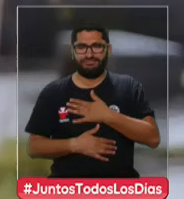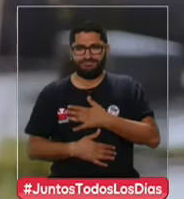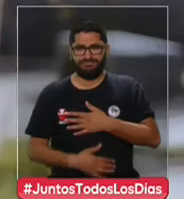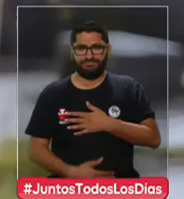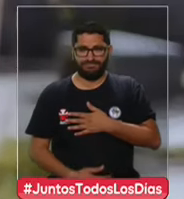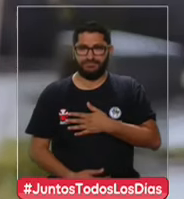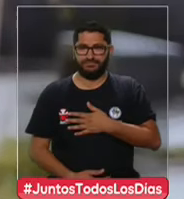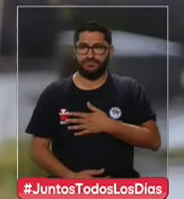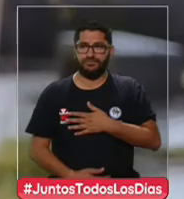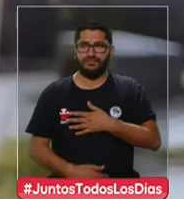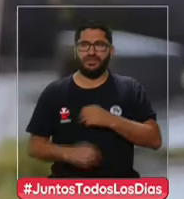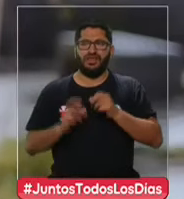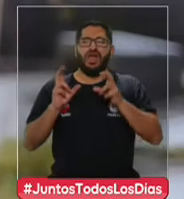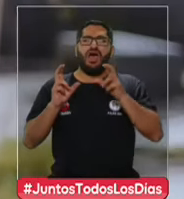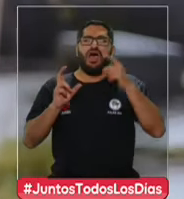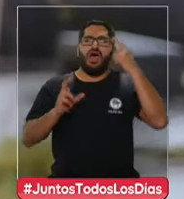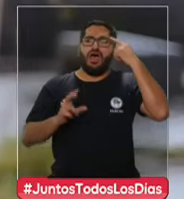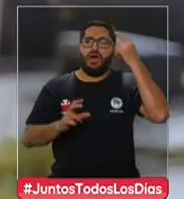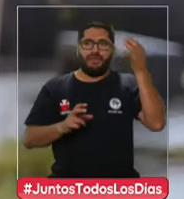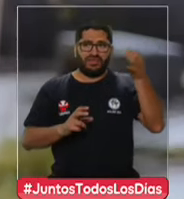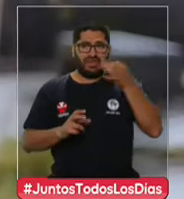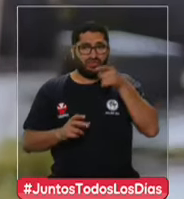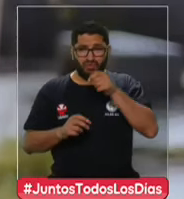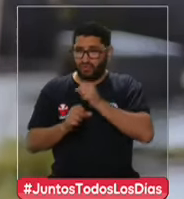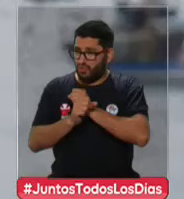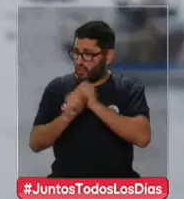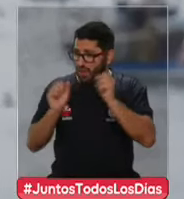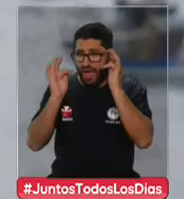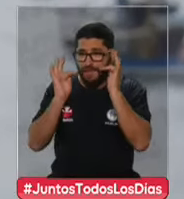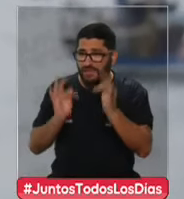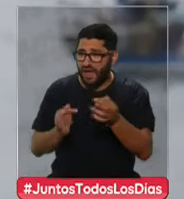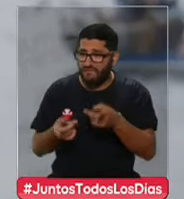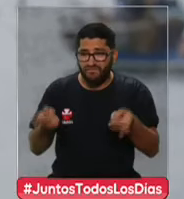Desperté y me dijeron que no iba a volver a caminar.